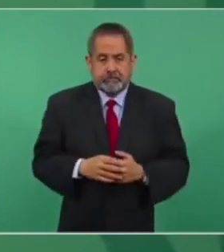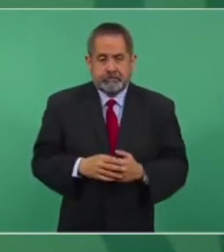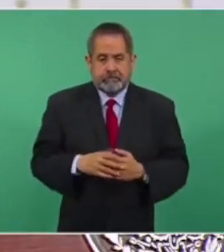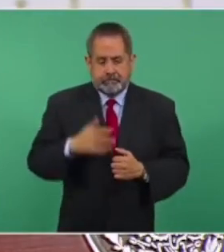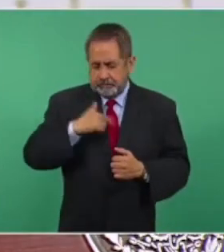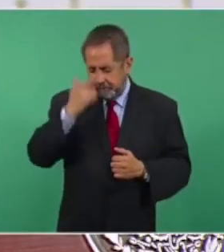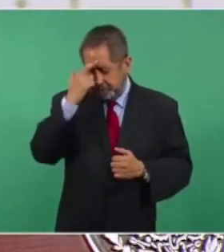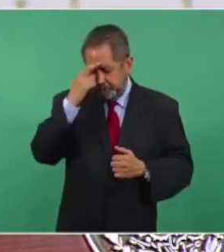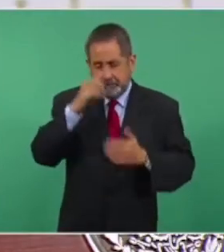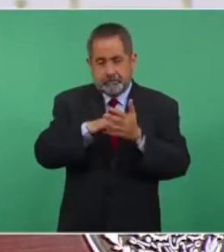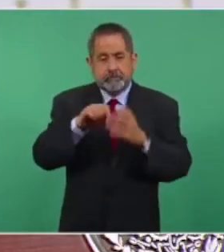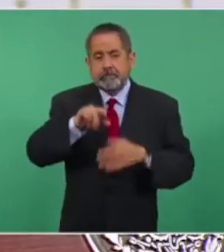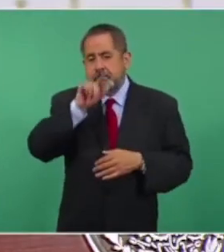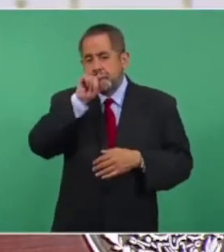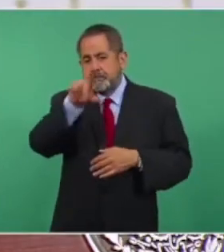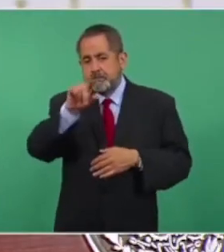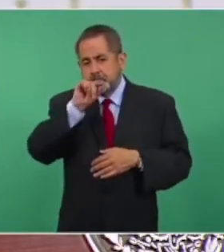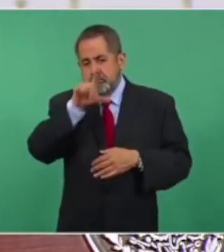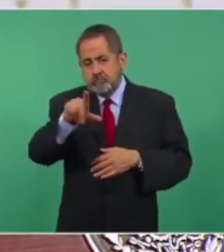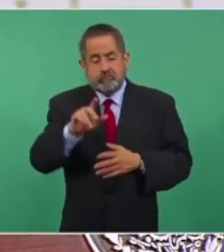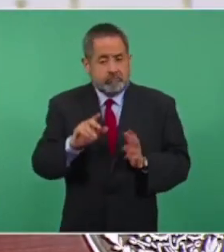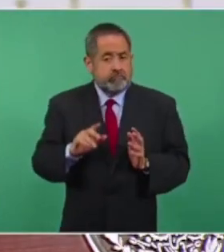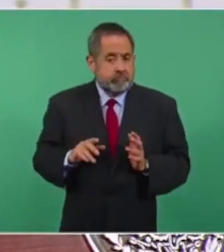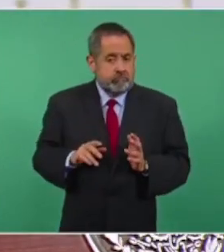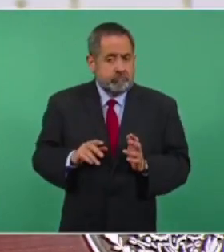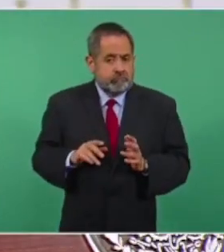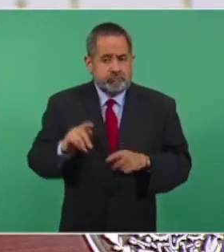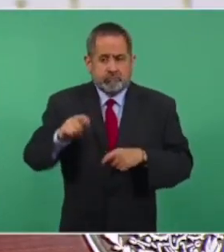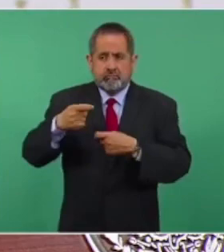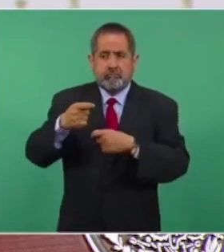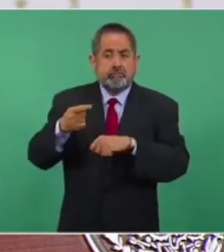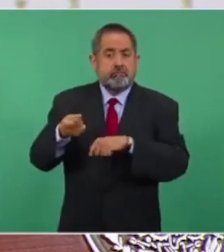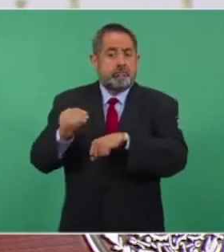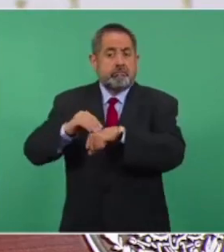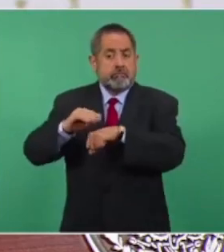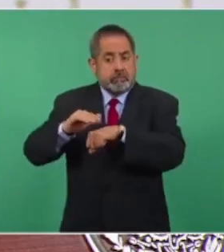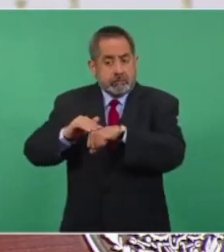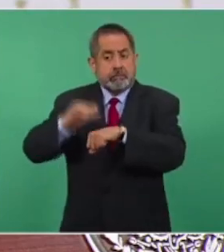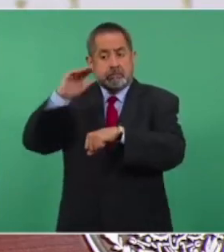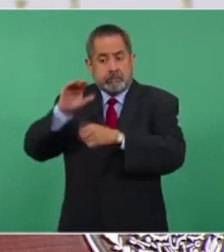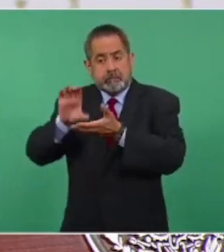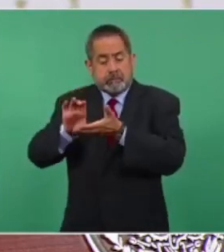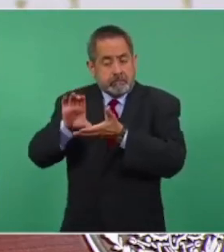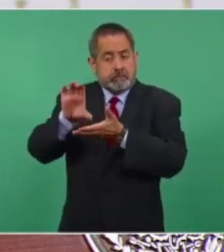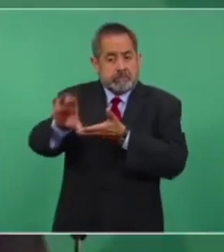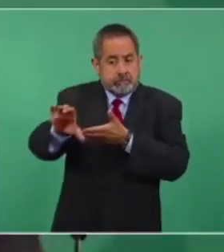Recuerdo, por ejemplo, que a Jalisco le va a tocar más